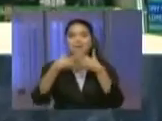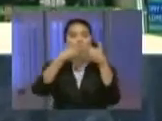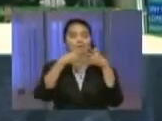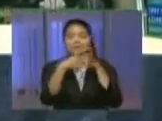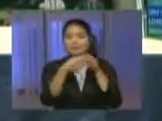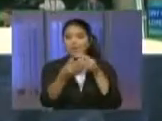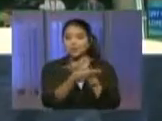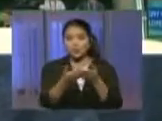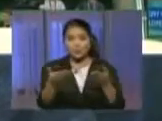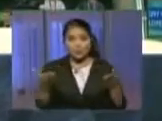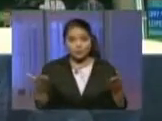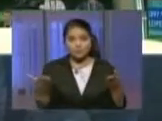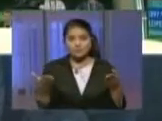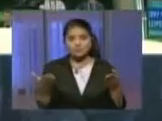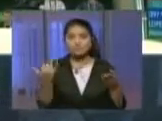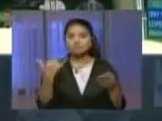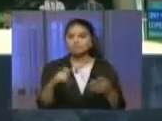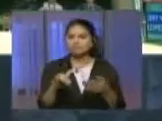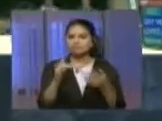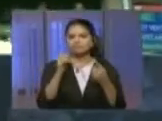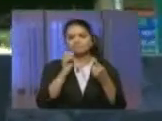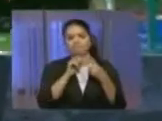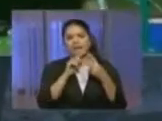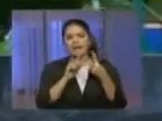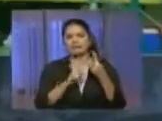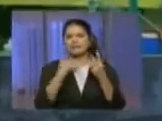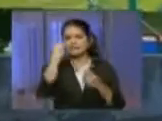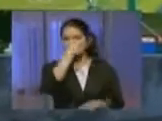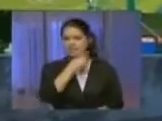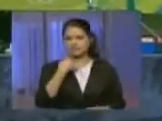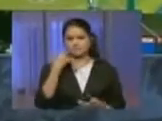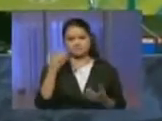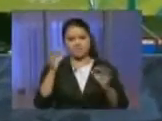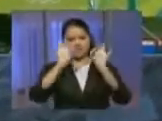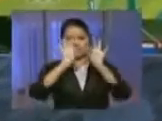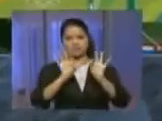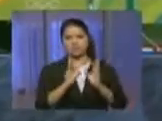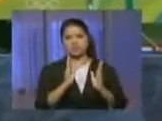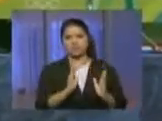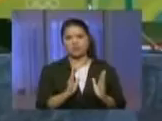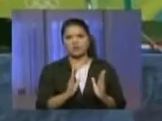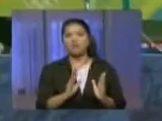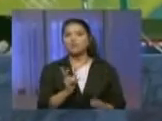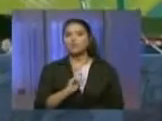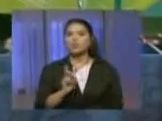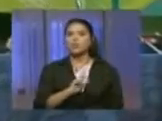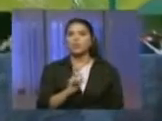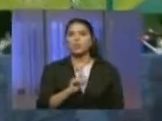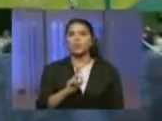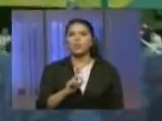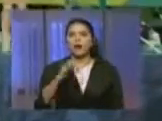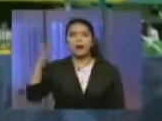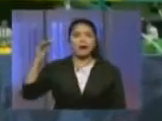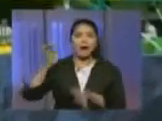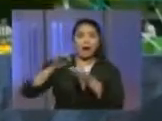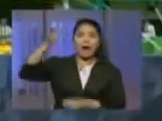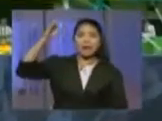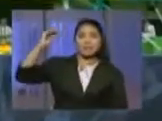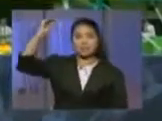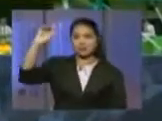este tiene una característica física o sea no son muchachas muy